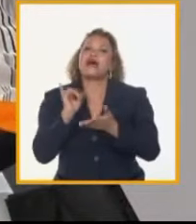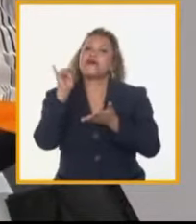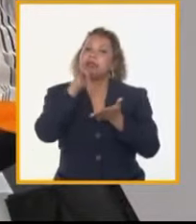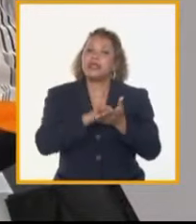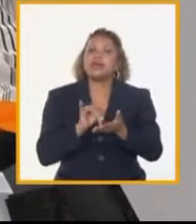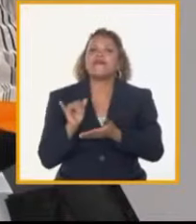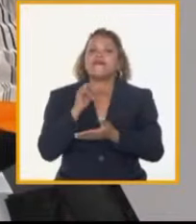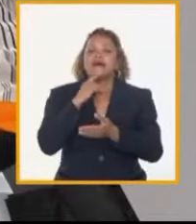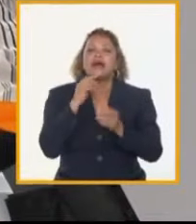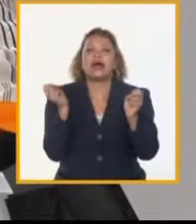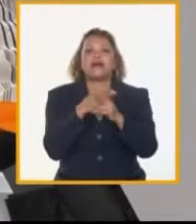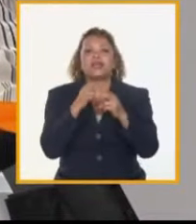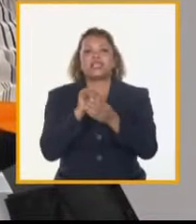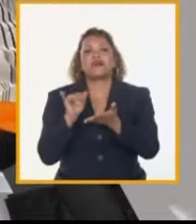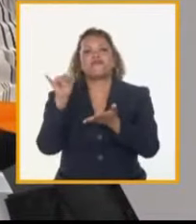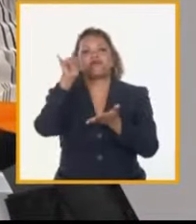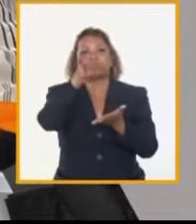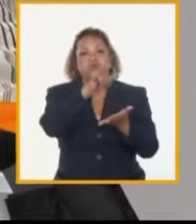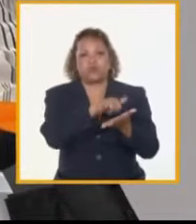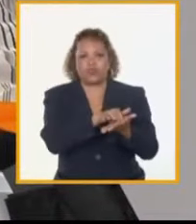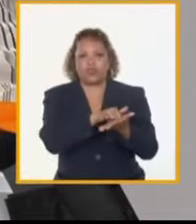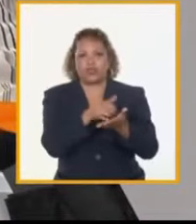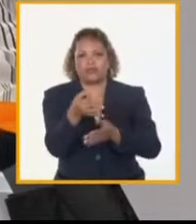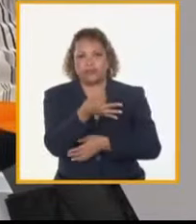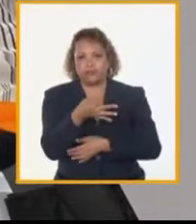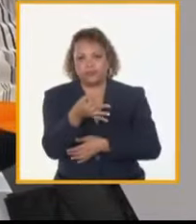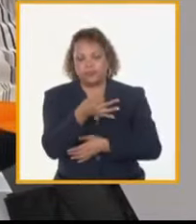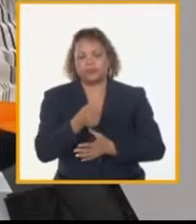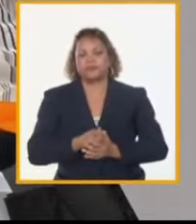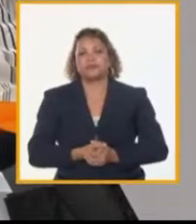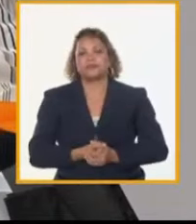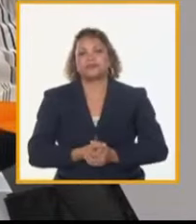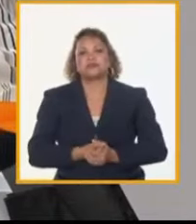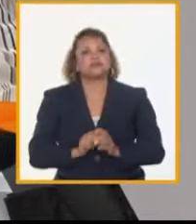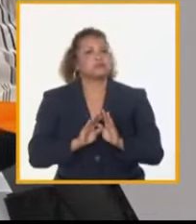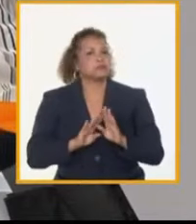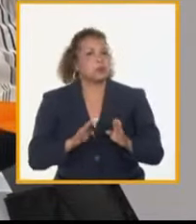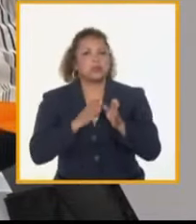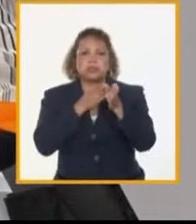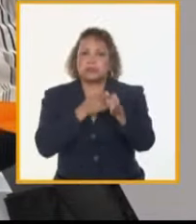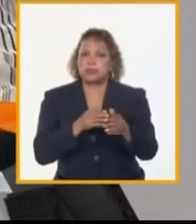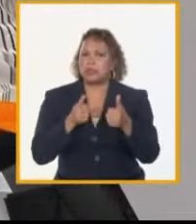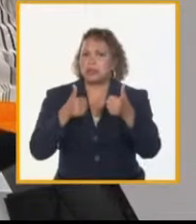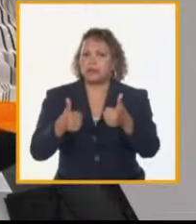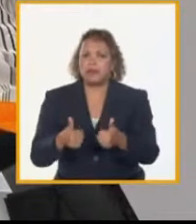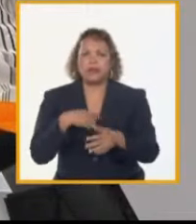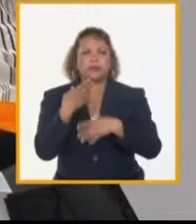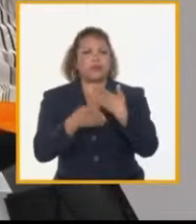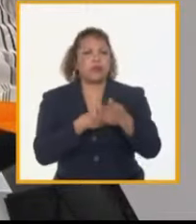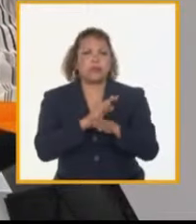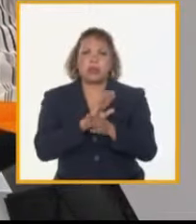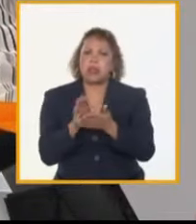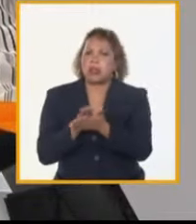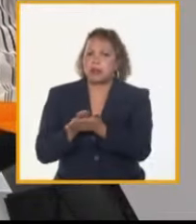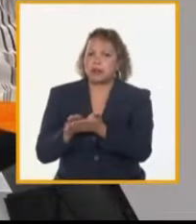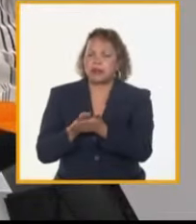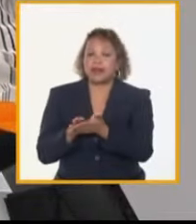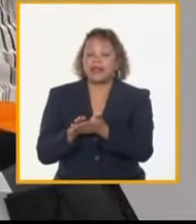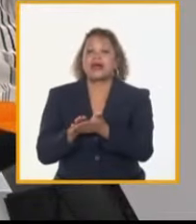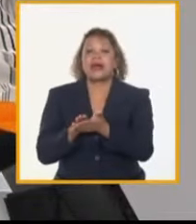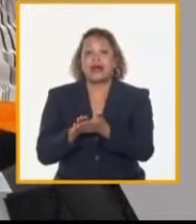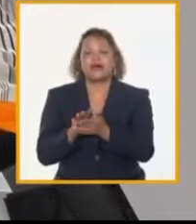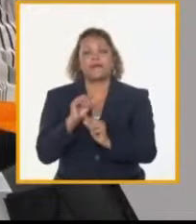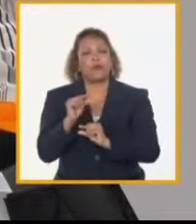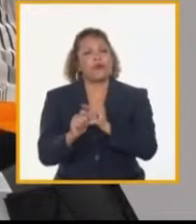mundo lo menciona. Allí se ha comportado con disciplina, no ha habido ningún tipo de incidencia, y sobre esa misma marcha